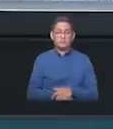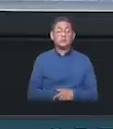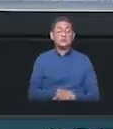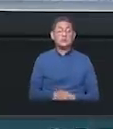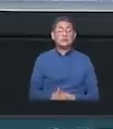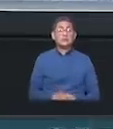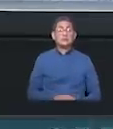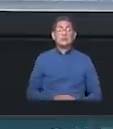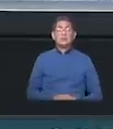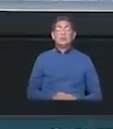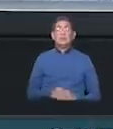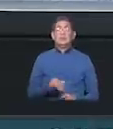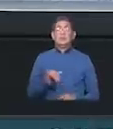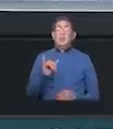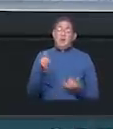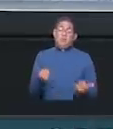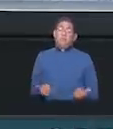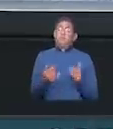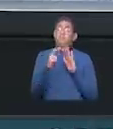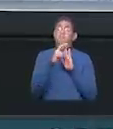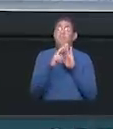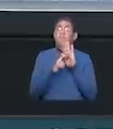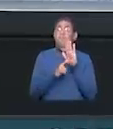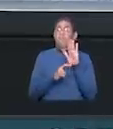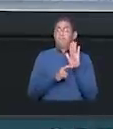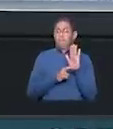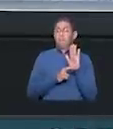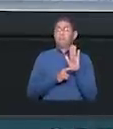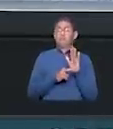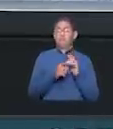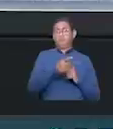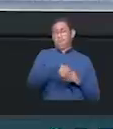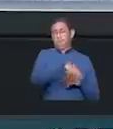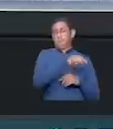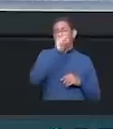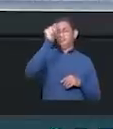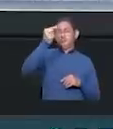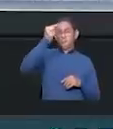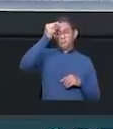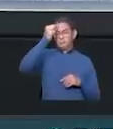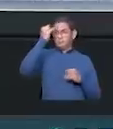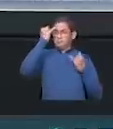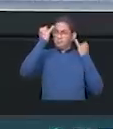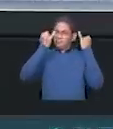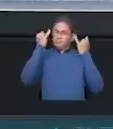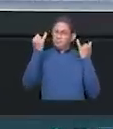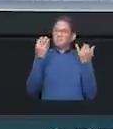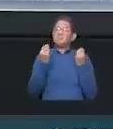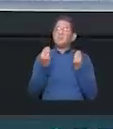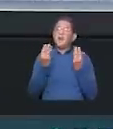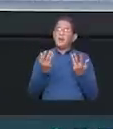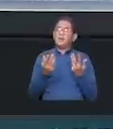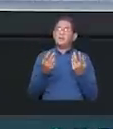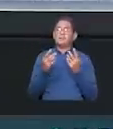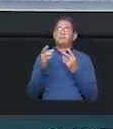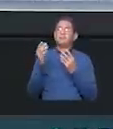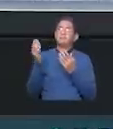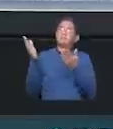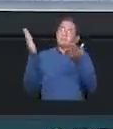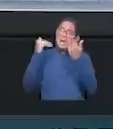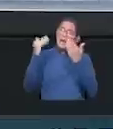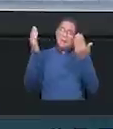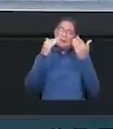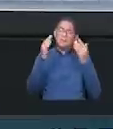medidas forman parte de nuestra hoja de ruta para seguir reactivando el sector turístico